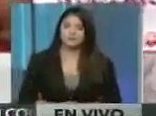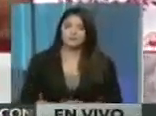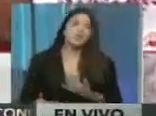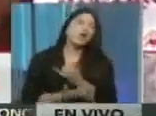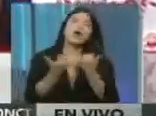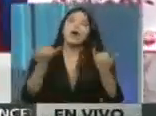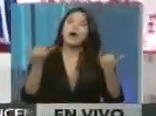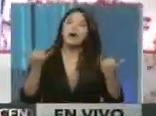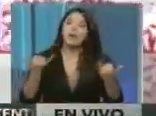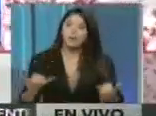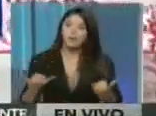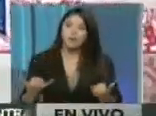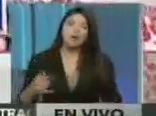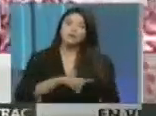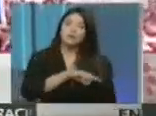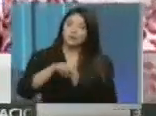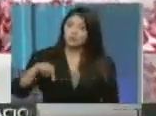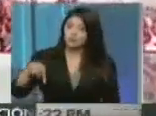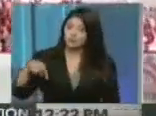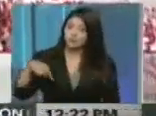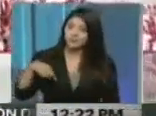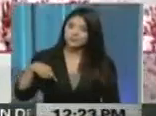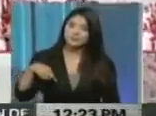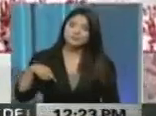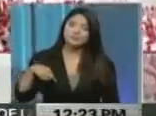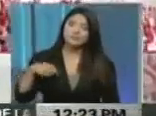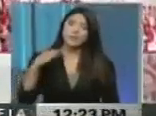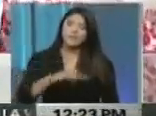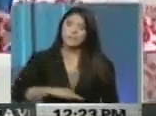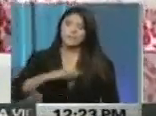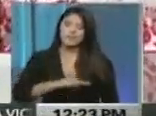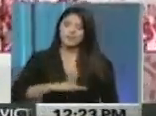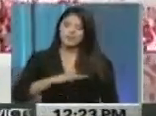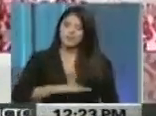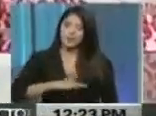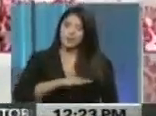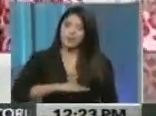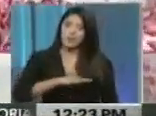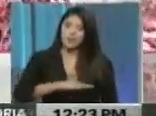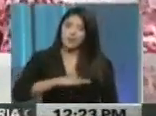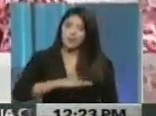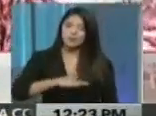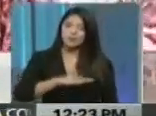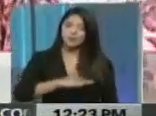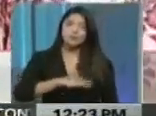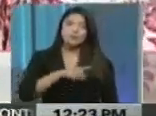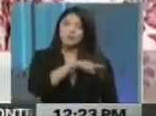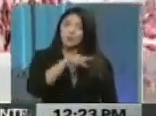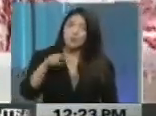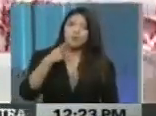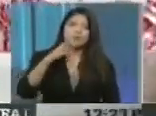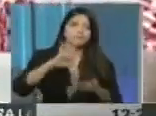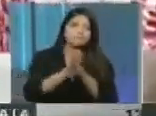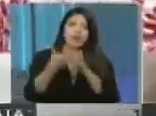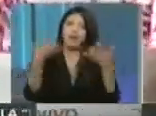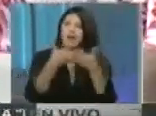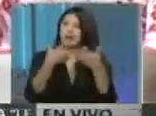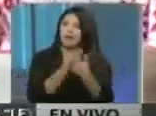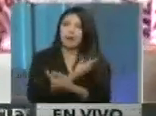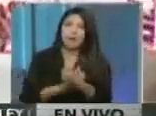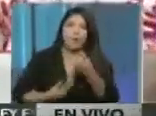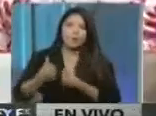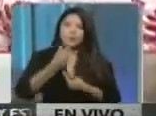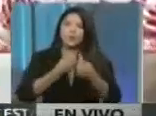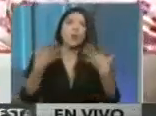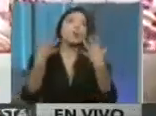ahora que nosotros tenemos la misión de salir, superar la guerra económica con